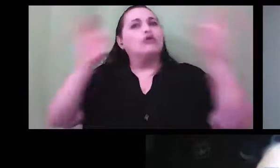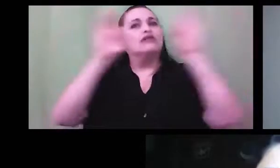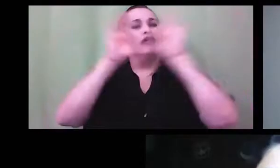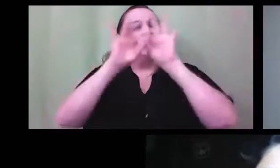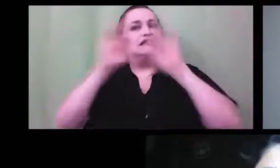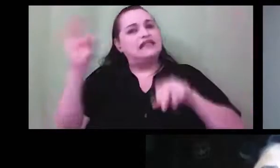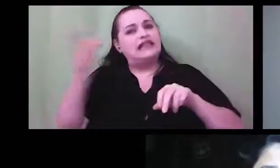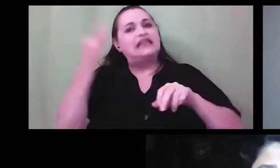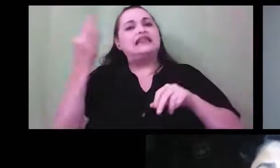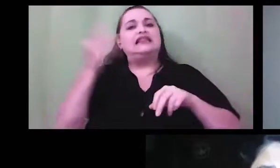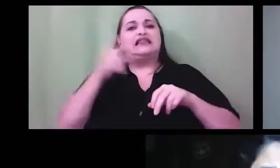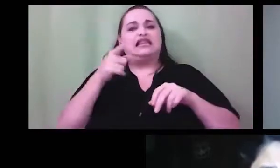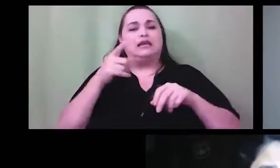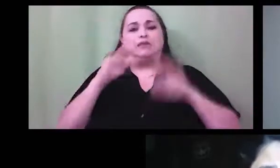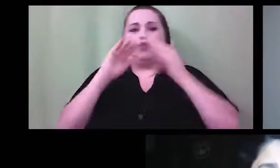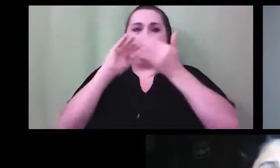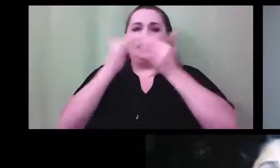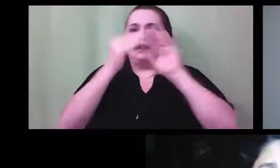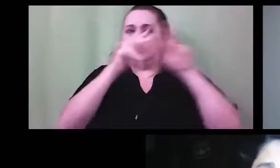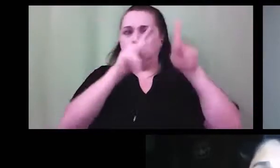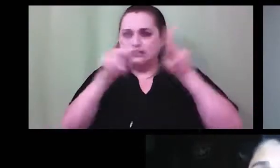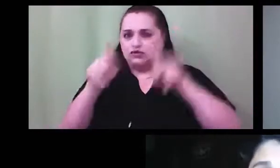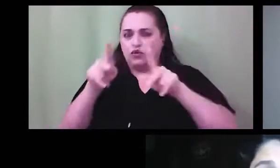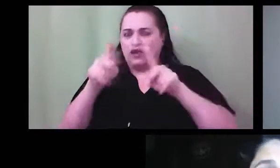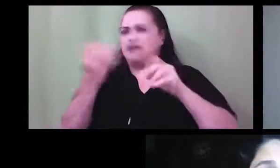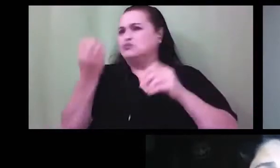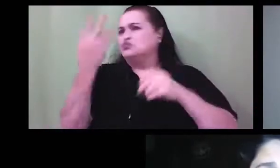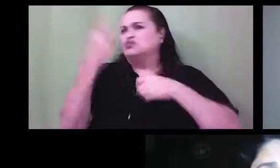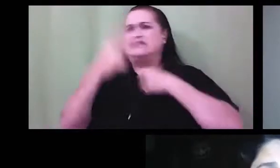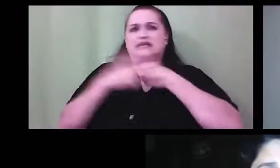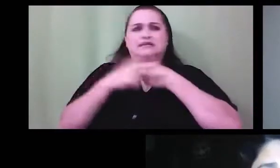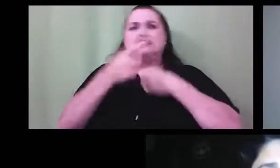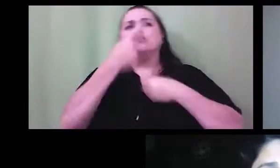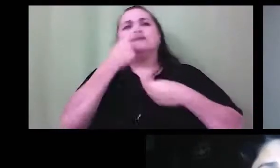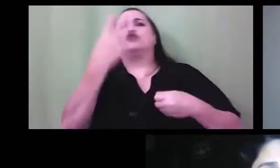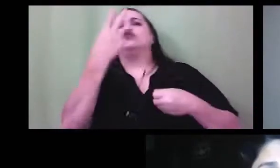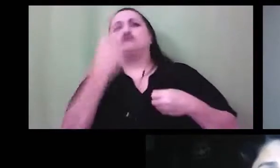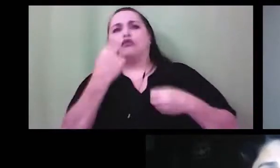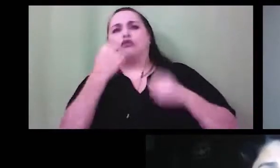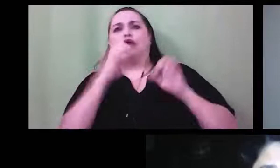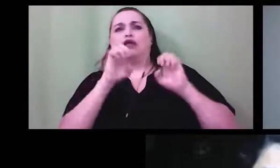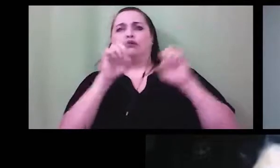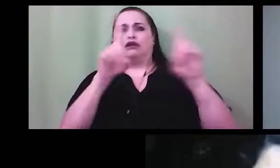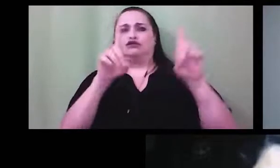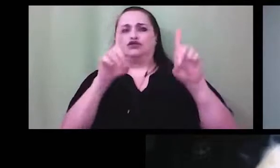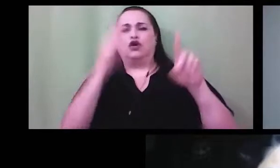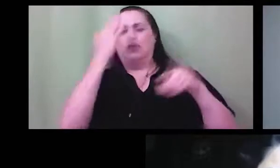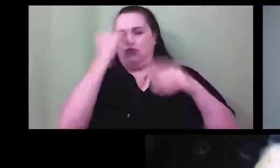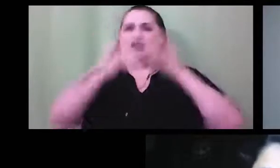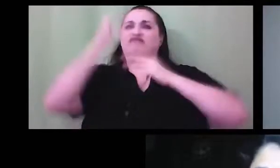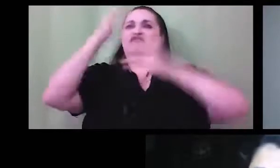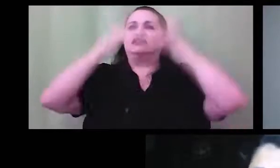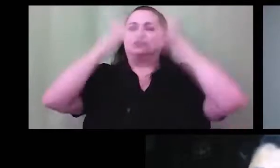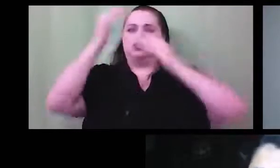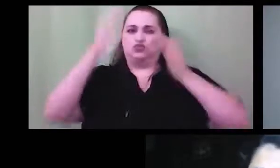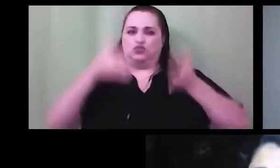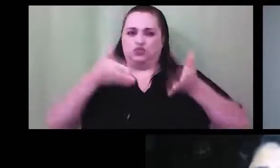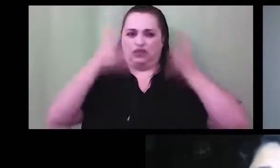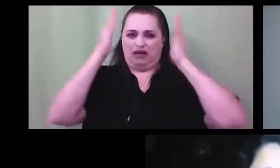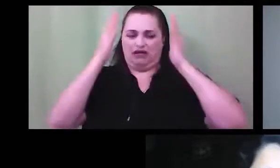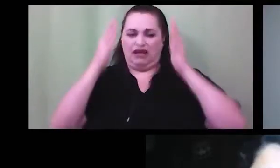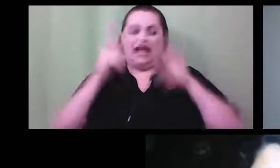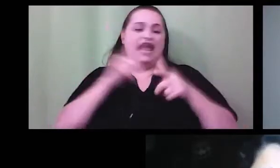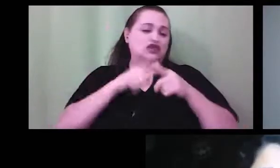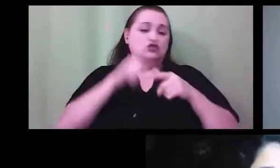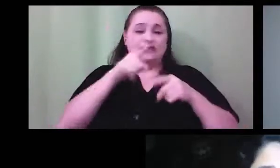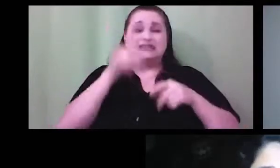de población, porque muchas veces nos dicen que no a la educación por la infraestructura. Entonces yo creo que es un tema